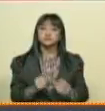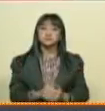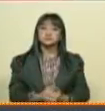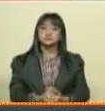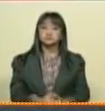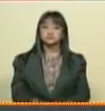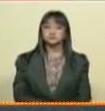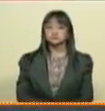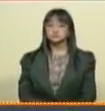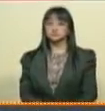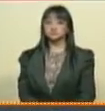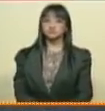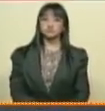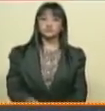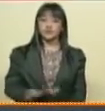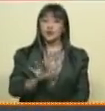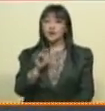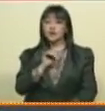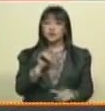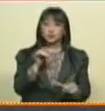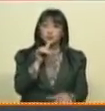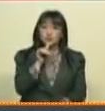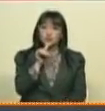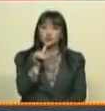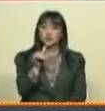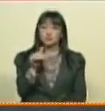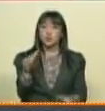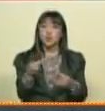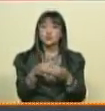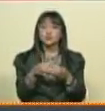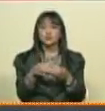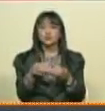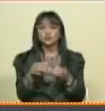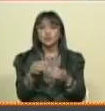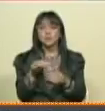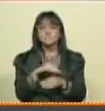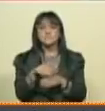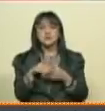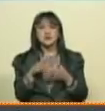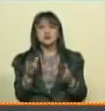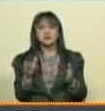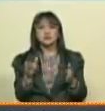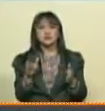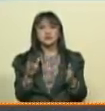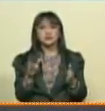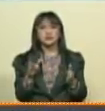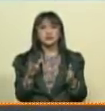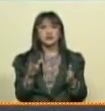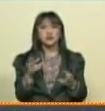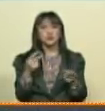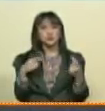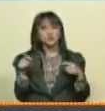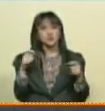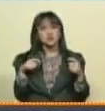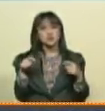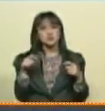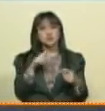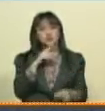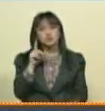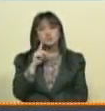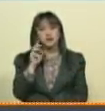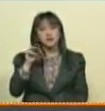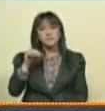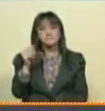Néstor Luis Reverol Torres, informó, junto con la ministra del Poder Popular para el Turismo, Marlene